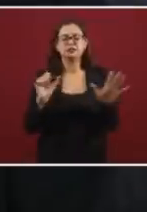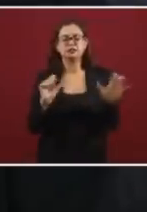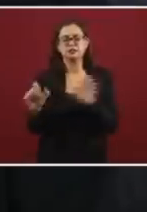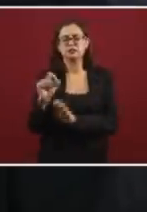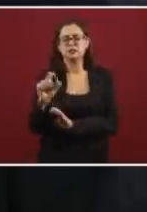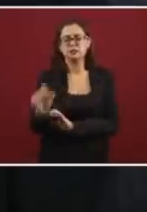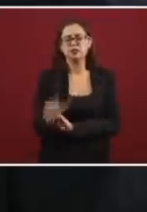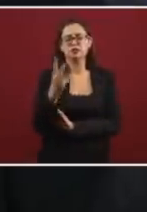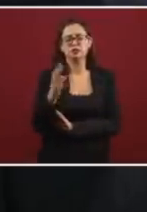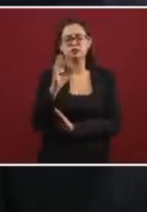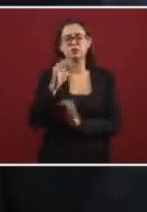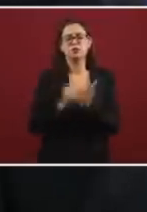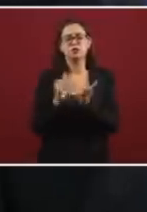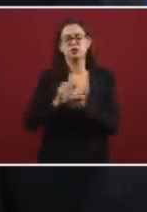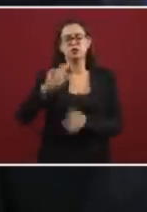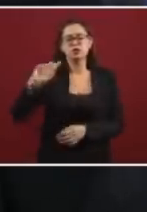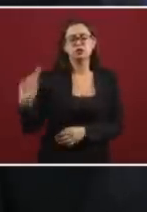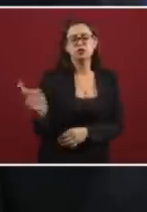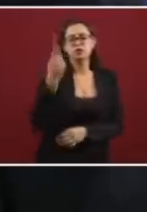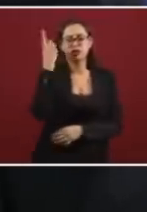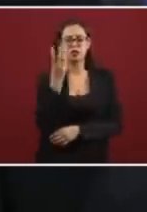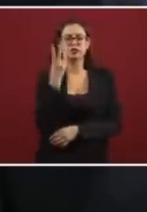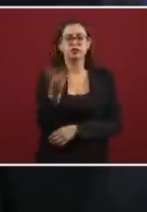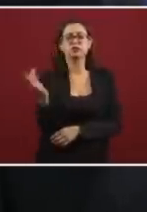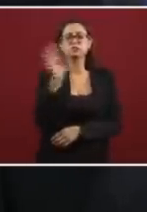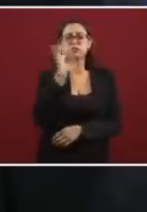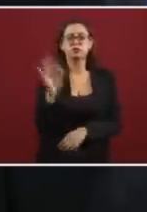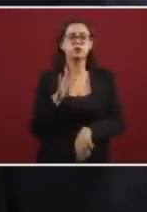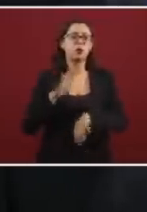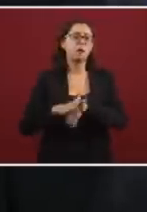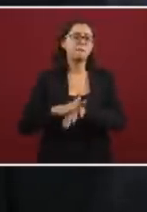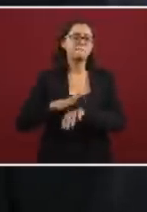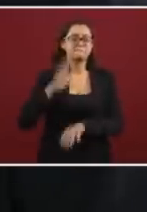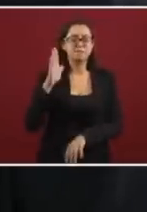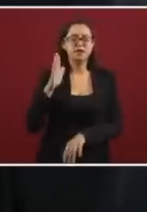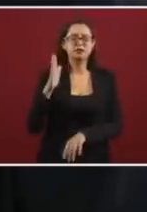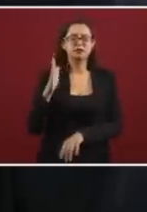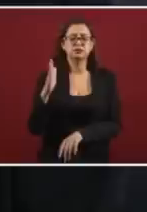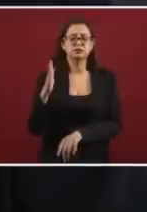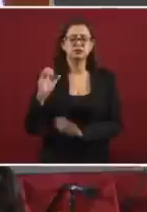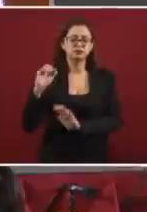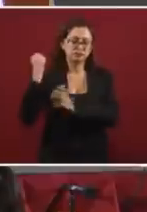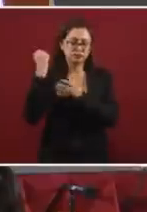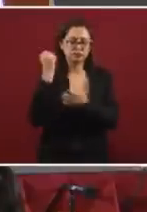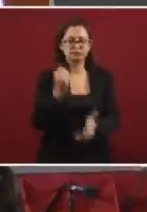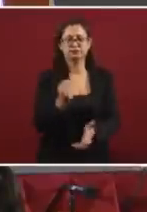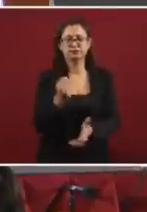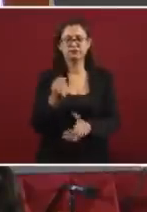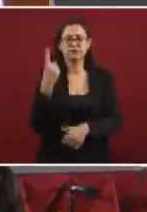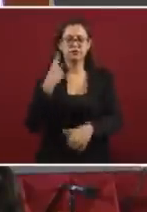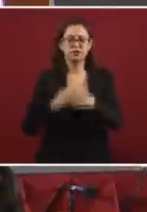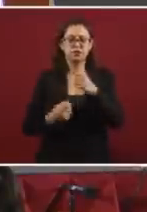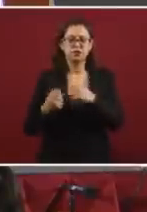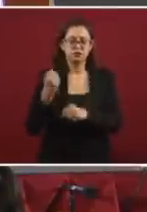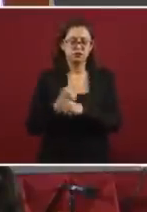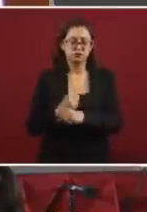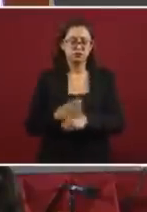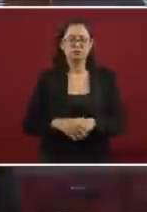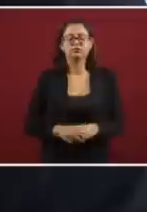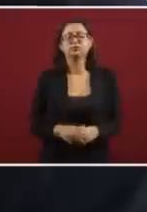3% más del total de la inversión directa captada en el país